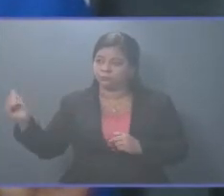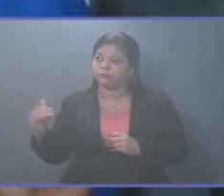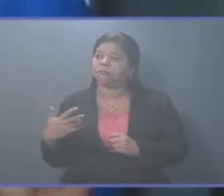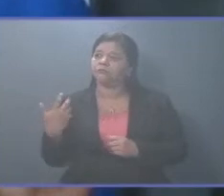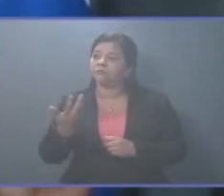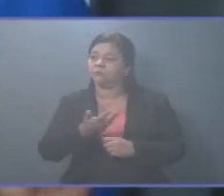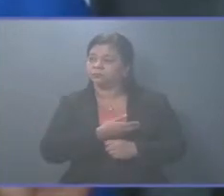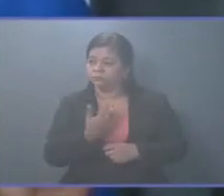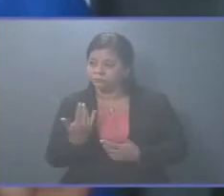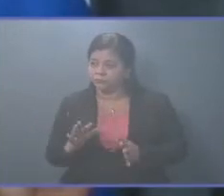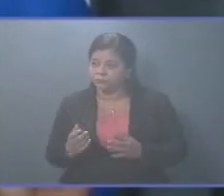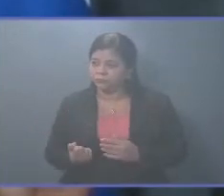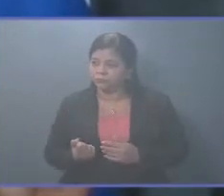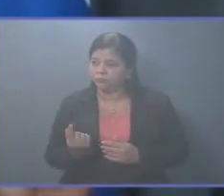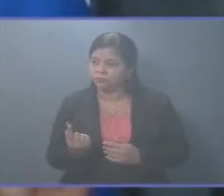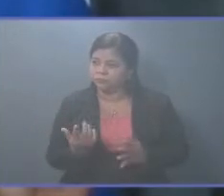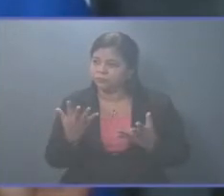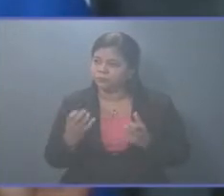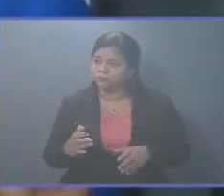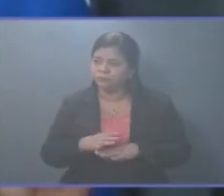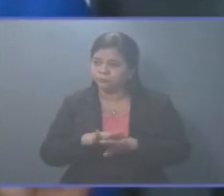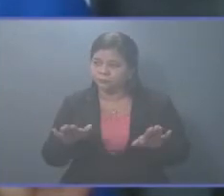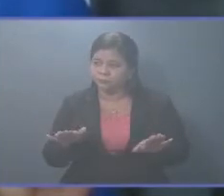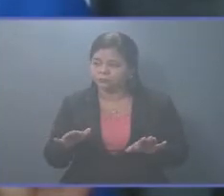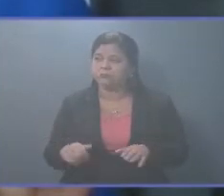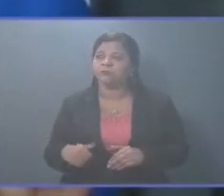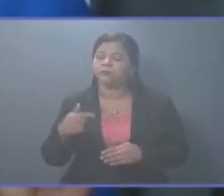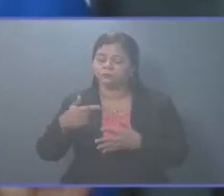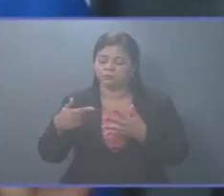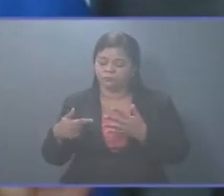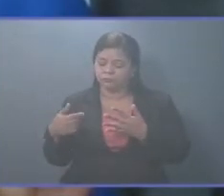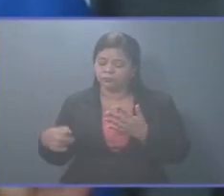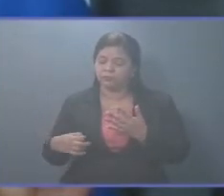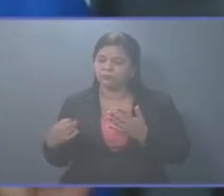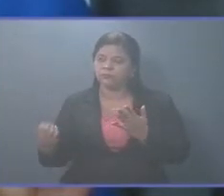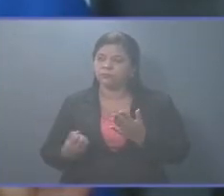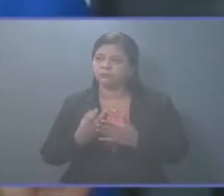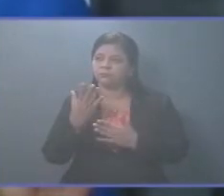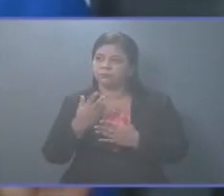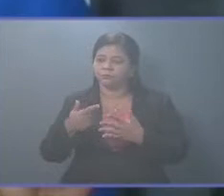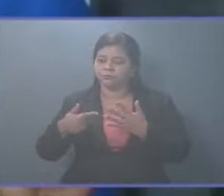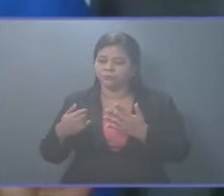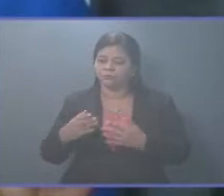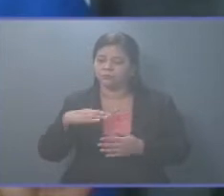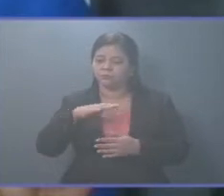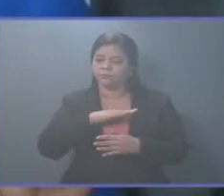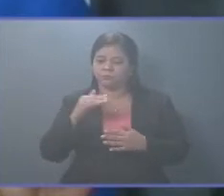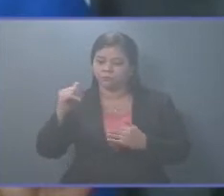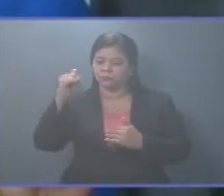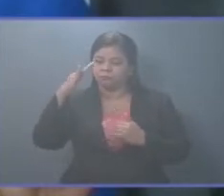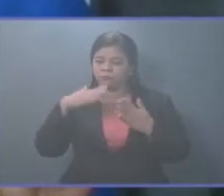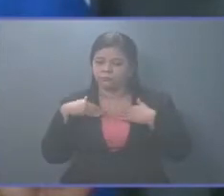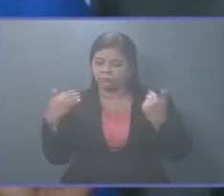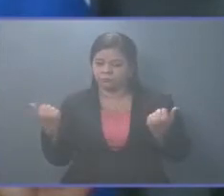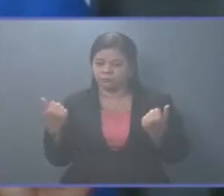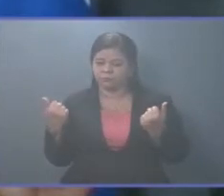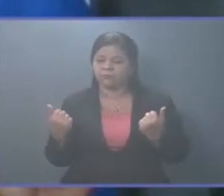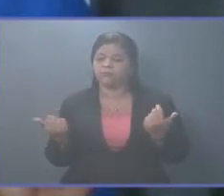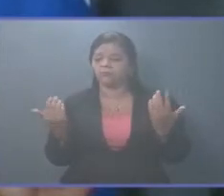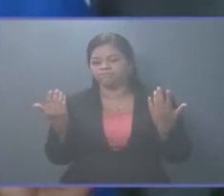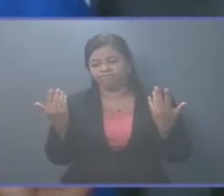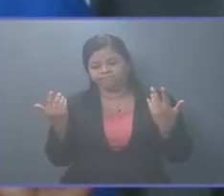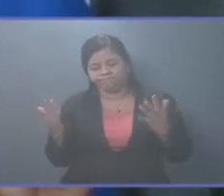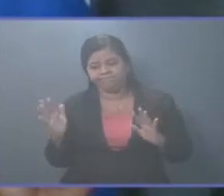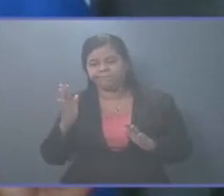estamos queriendo concluir la ley, un nuevo marco jurídico, la ley del Consejo Superior de Salud Pública. Así que